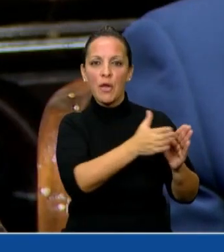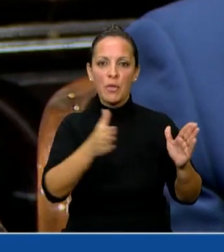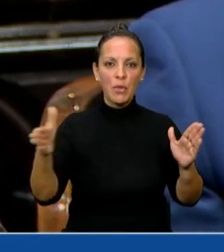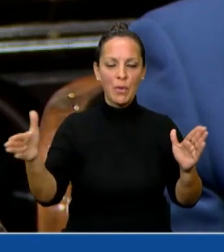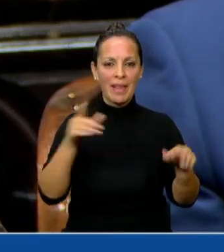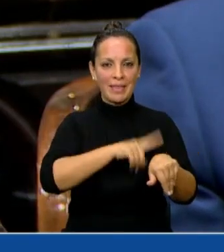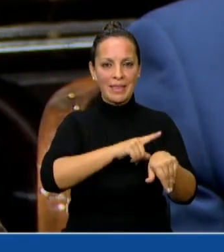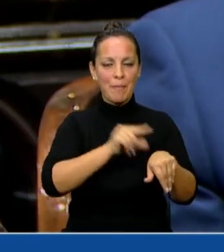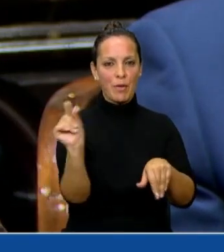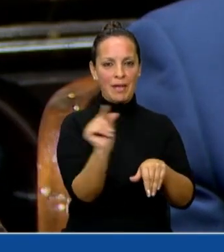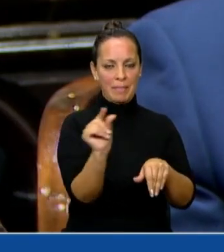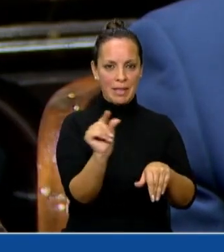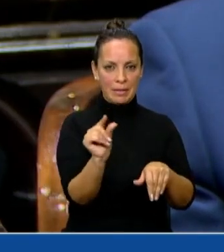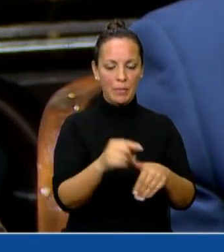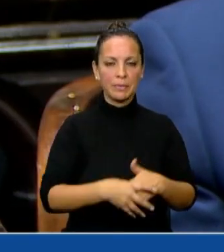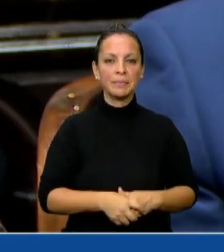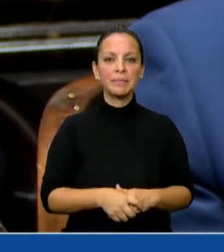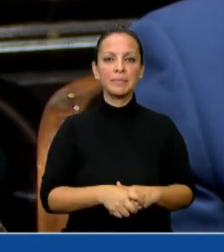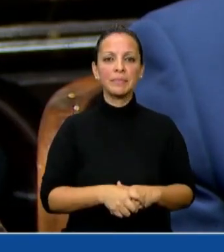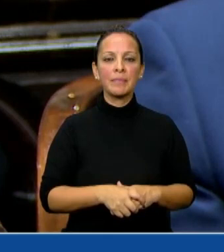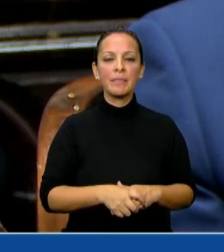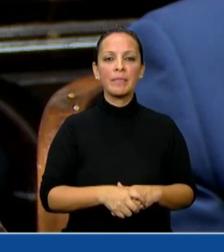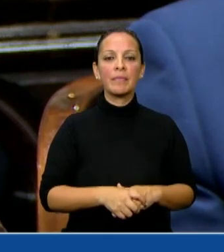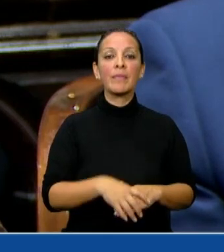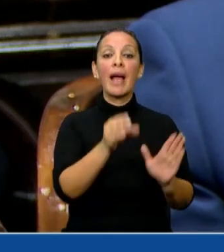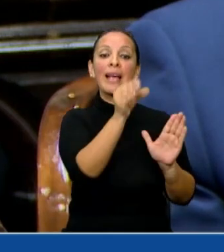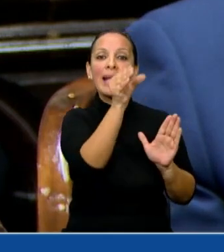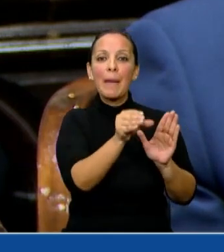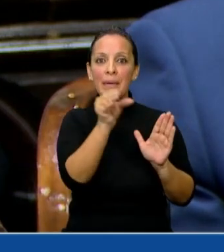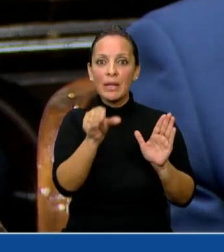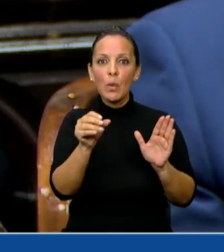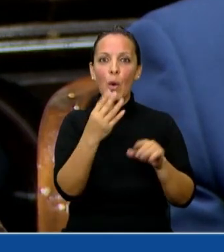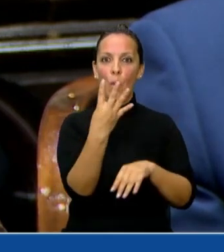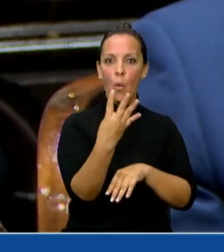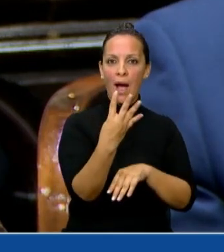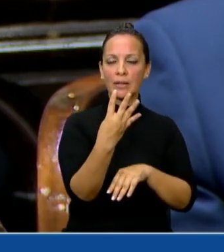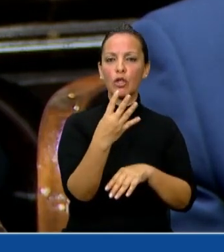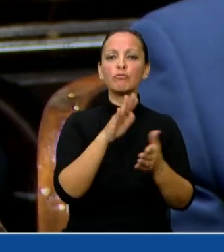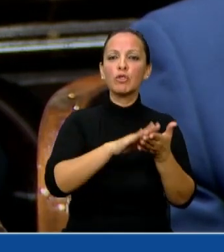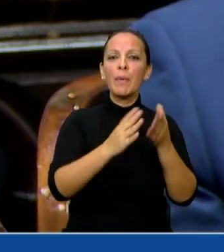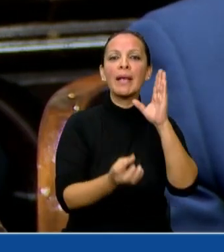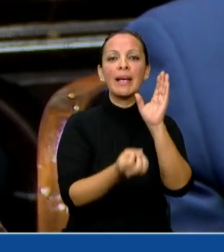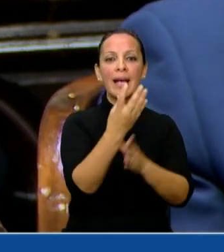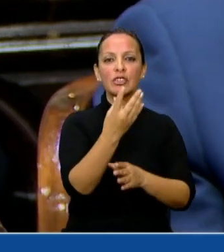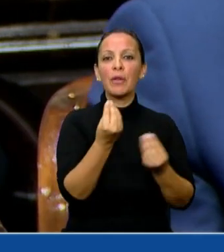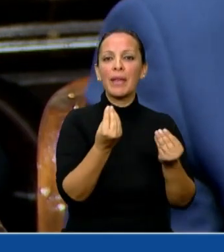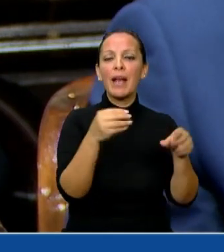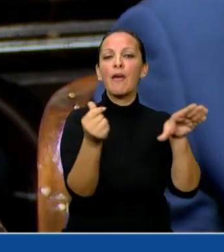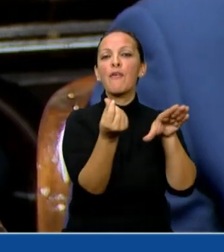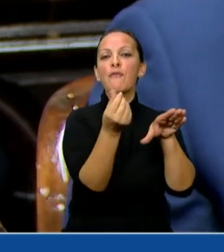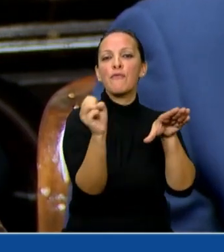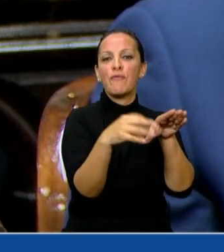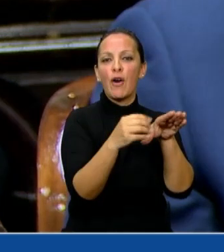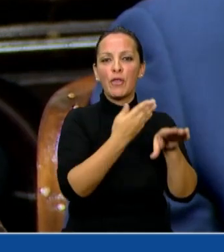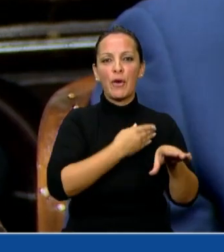el transcurso del crédito. El capítulo 4 trata, se denomina, de la creación del fondo fiduciario.